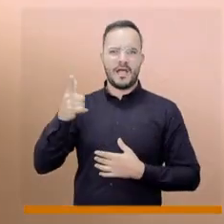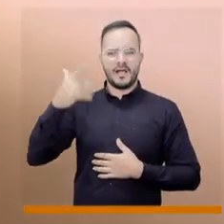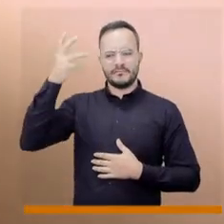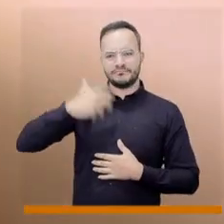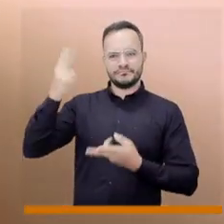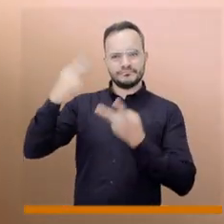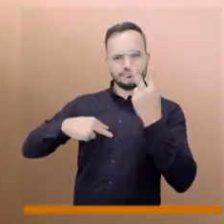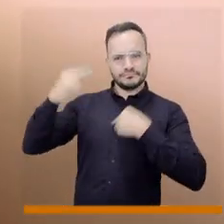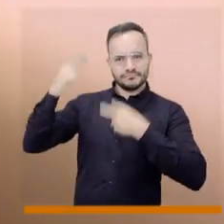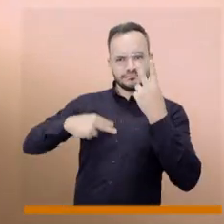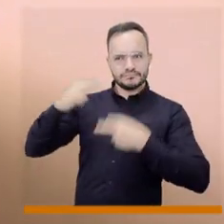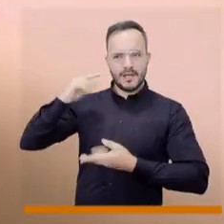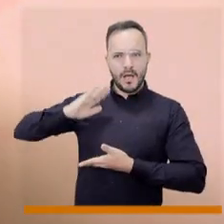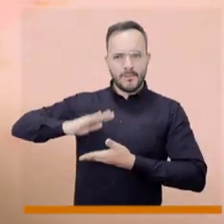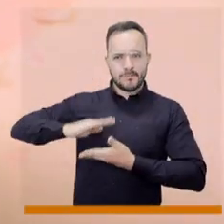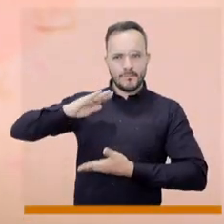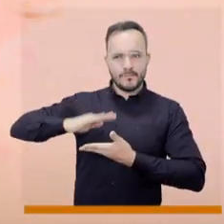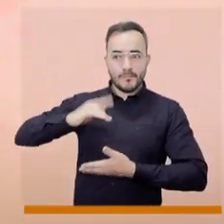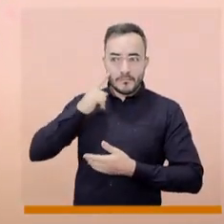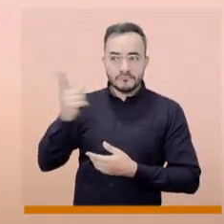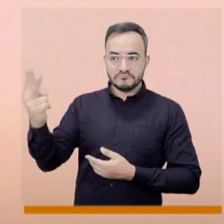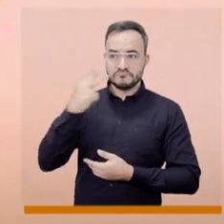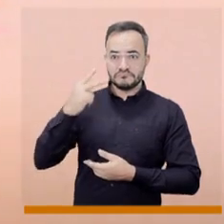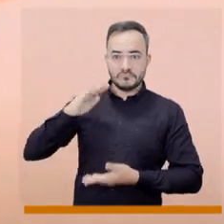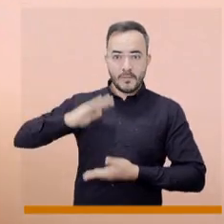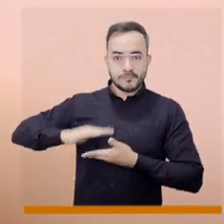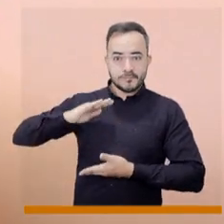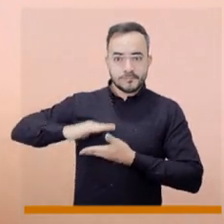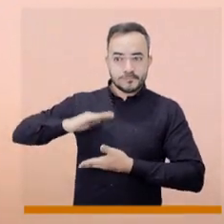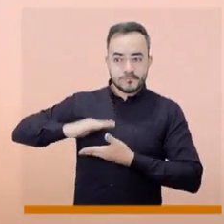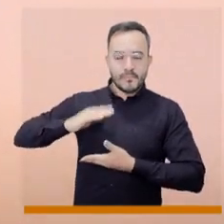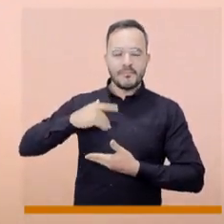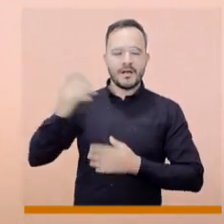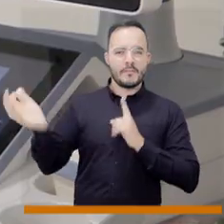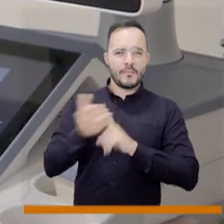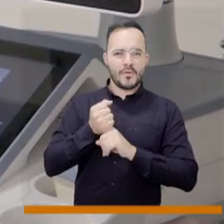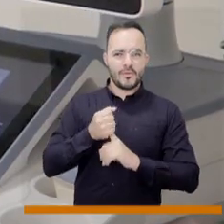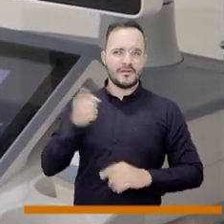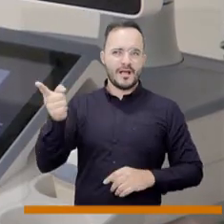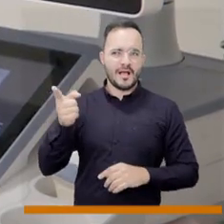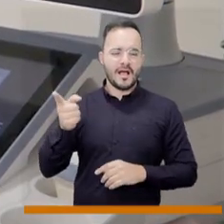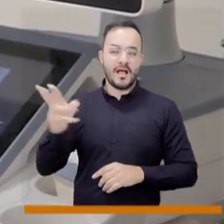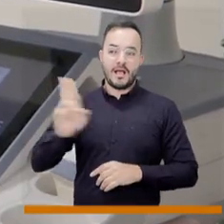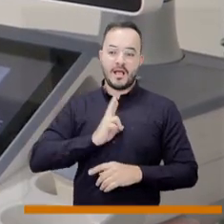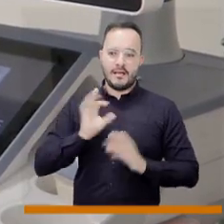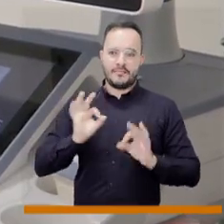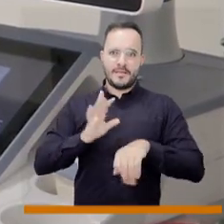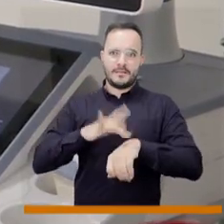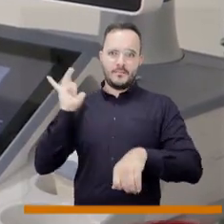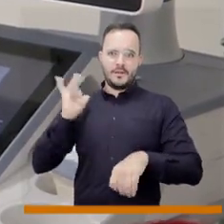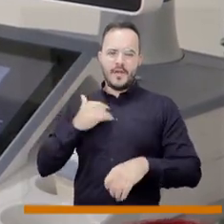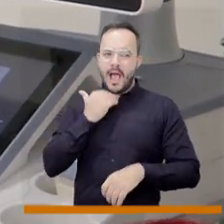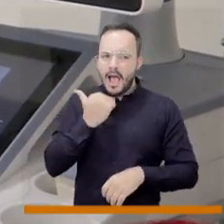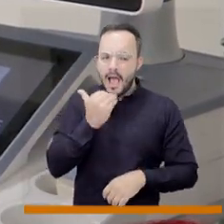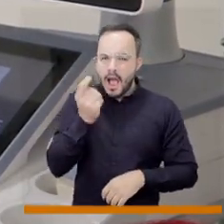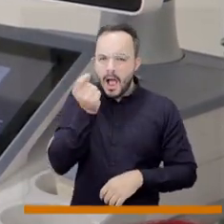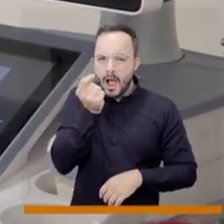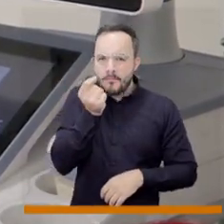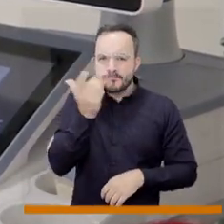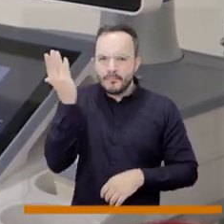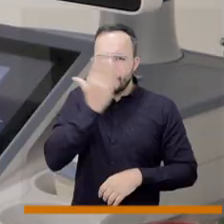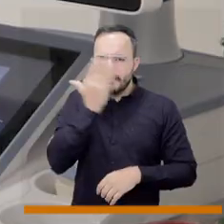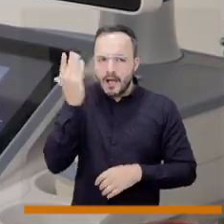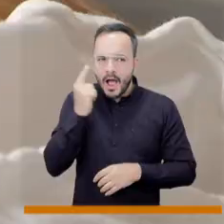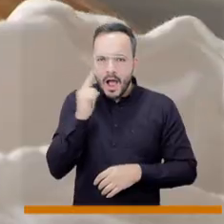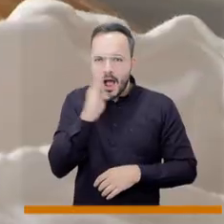temprana por medio de la mamografía que se realiza en las pacientes con el fin de detectar esta enfermedad a tiempo y